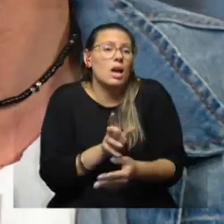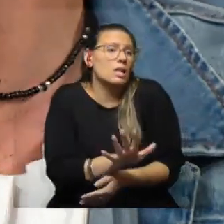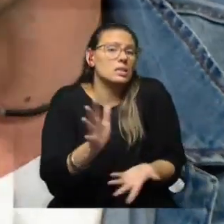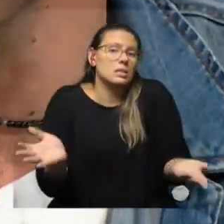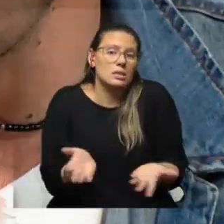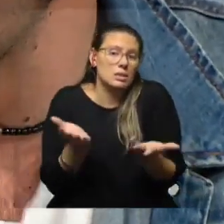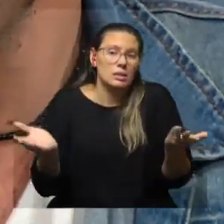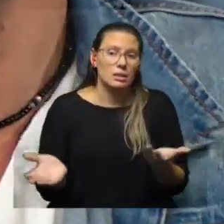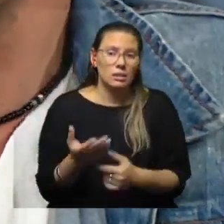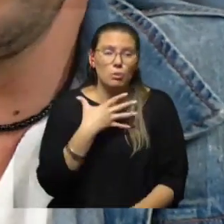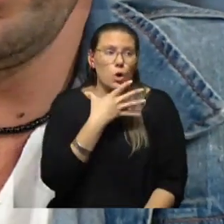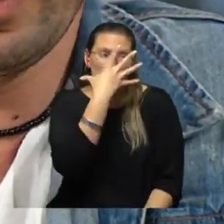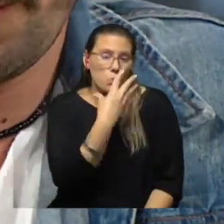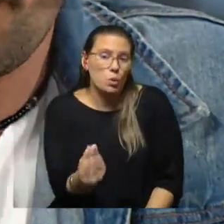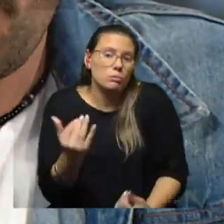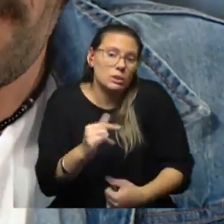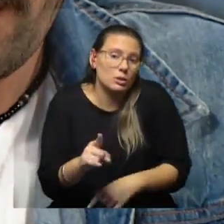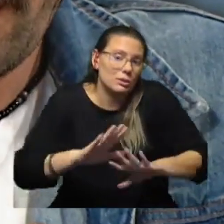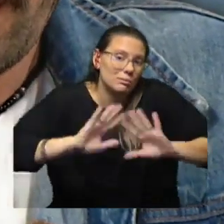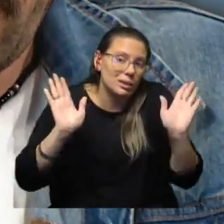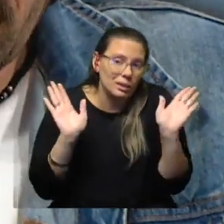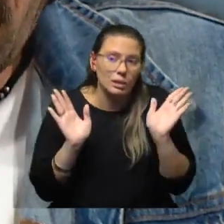¿Te agarran o no?